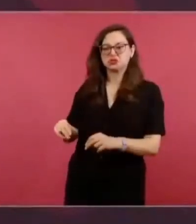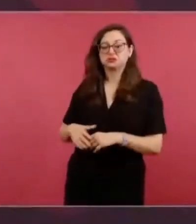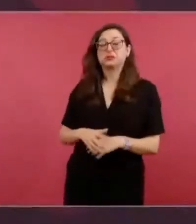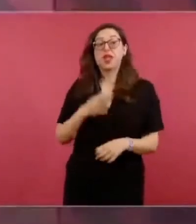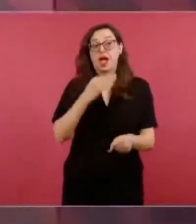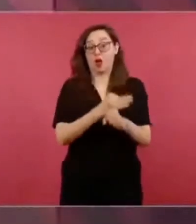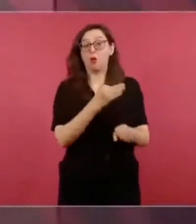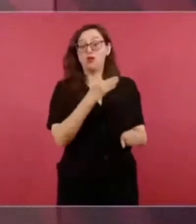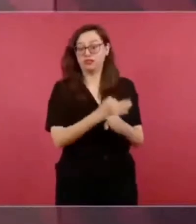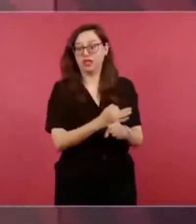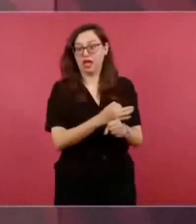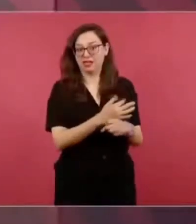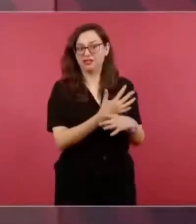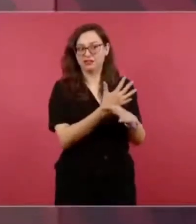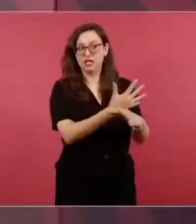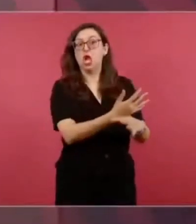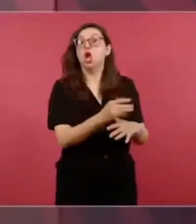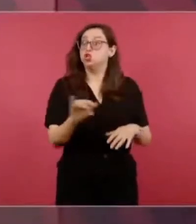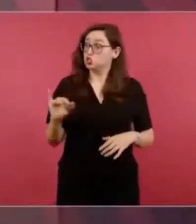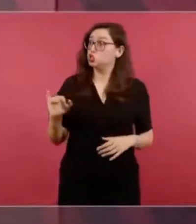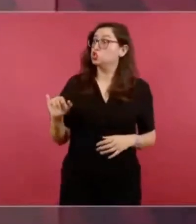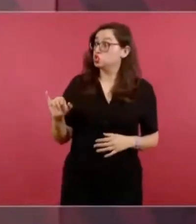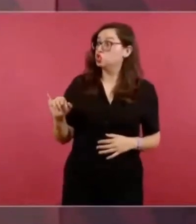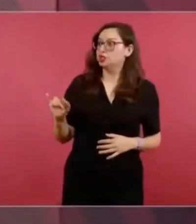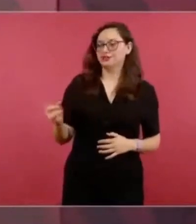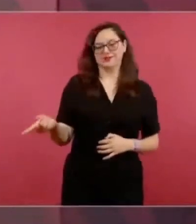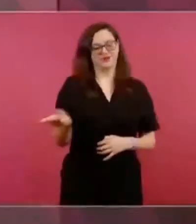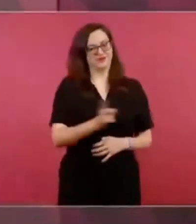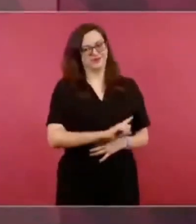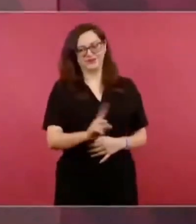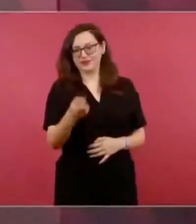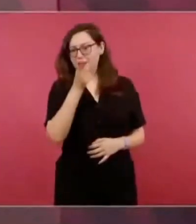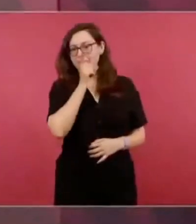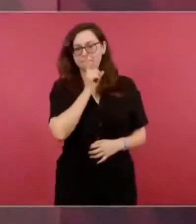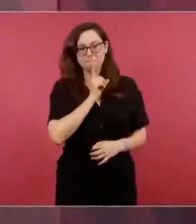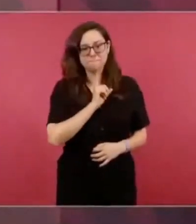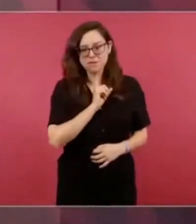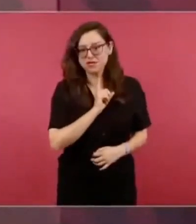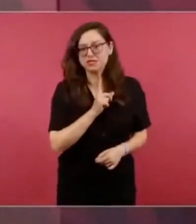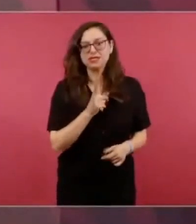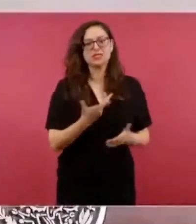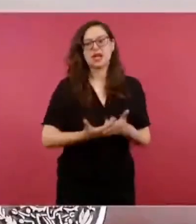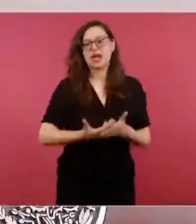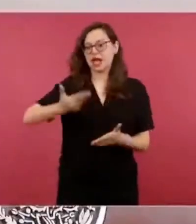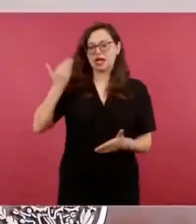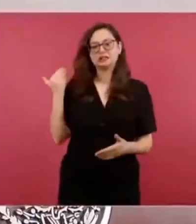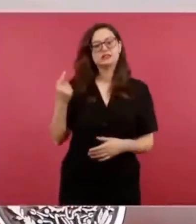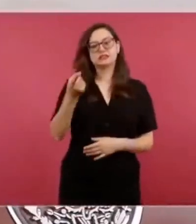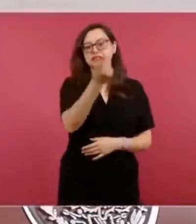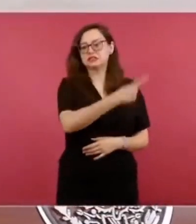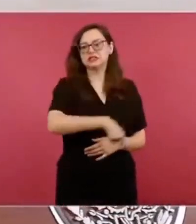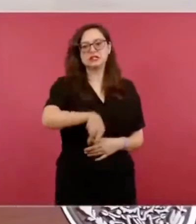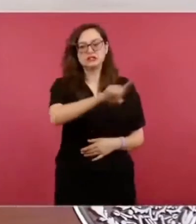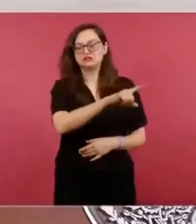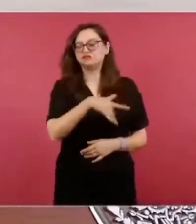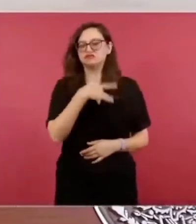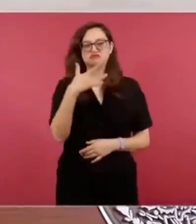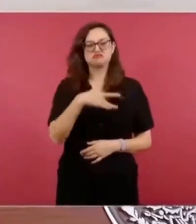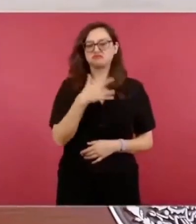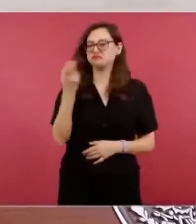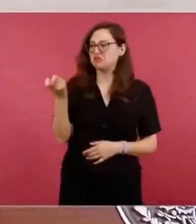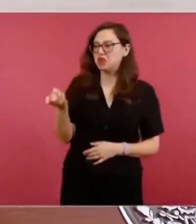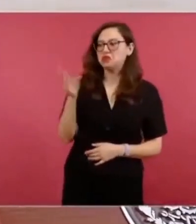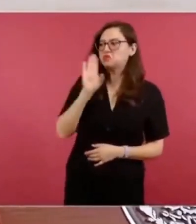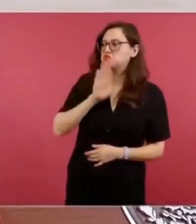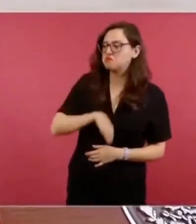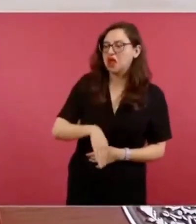digan lo contrario. Para ellos eso es populismo,